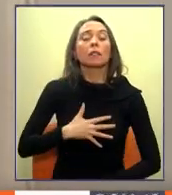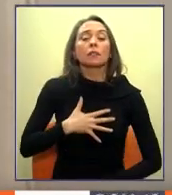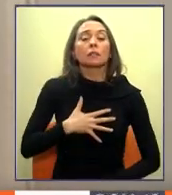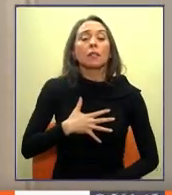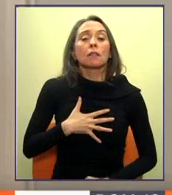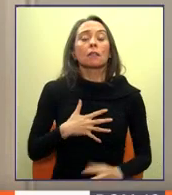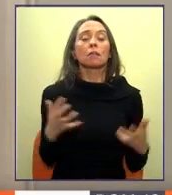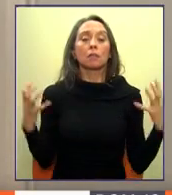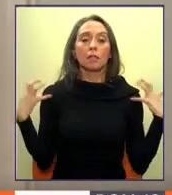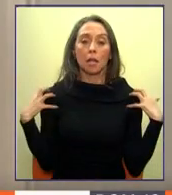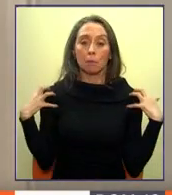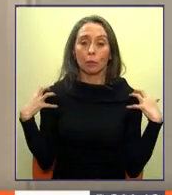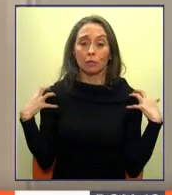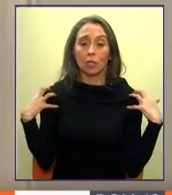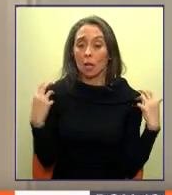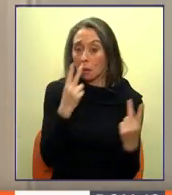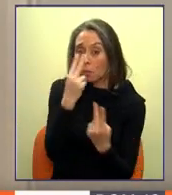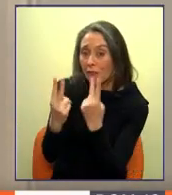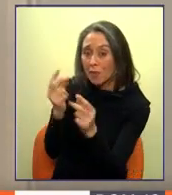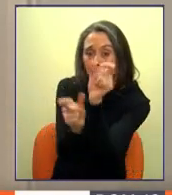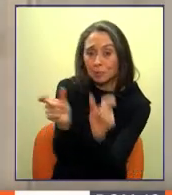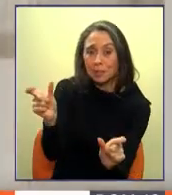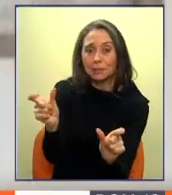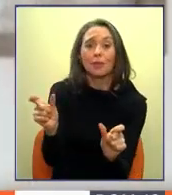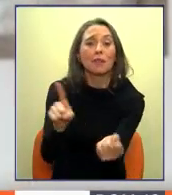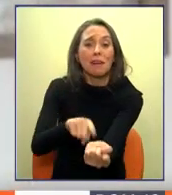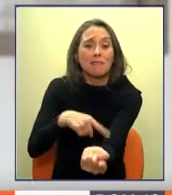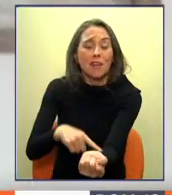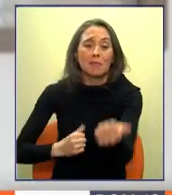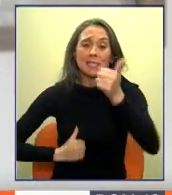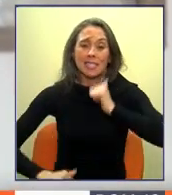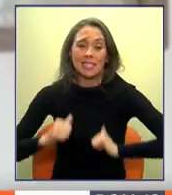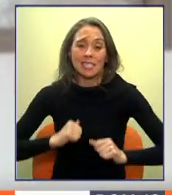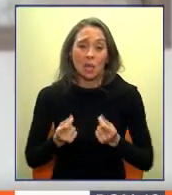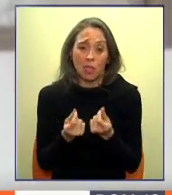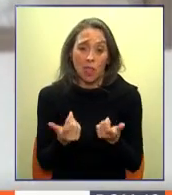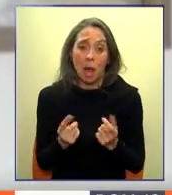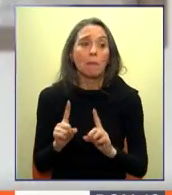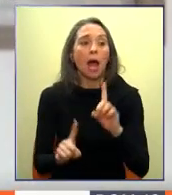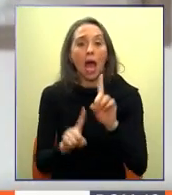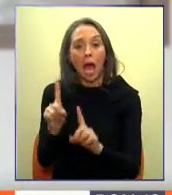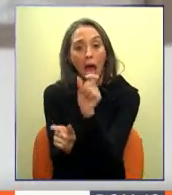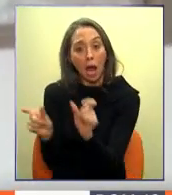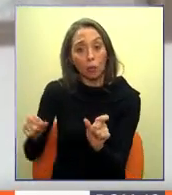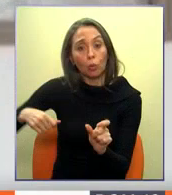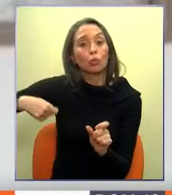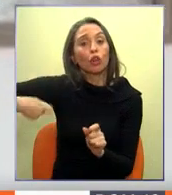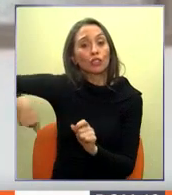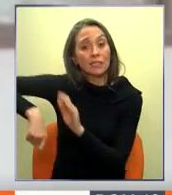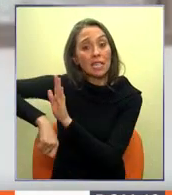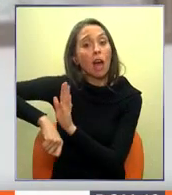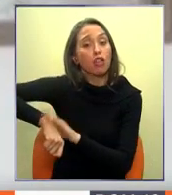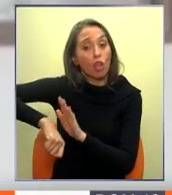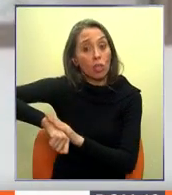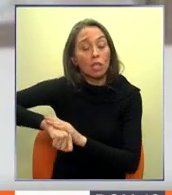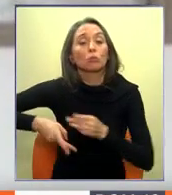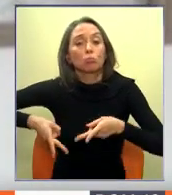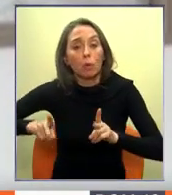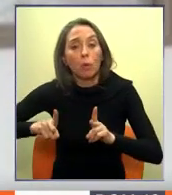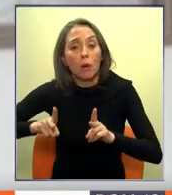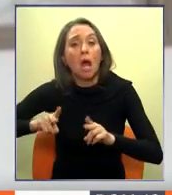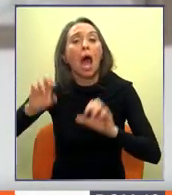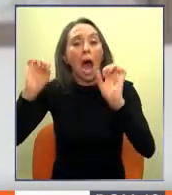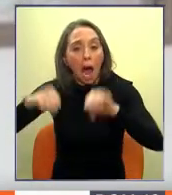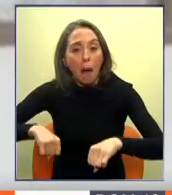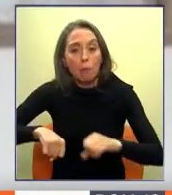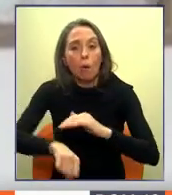con el drama que están viviendo las familias chilenas y valoro de algunos senadores de derecha que están disponibles a aprobar el retiro del